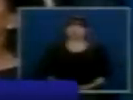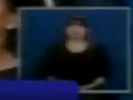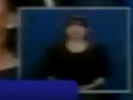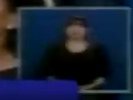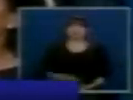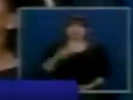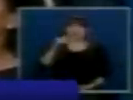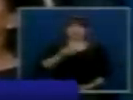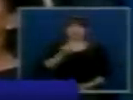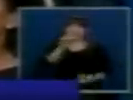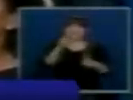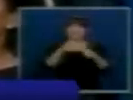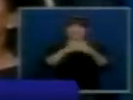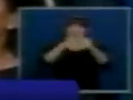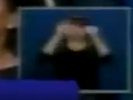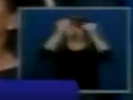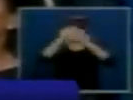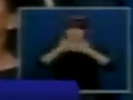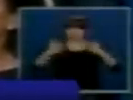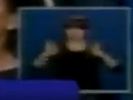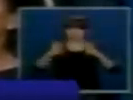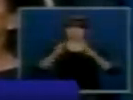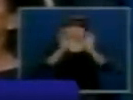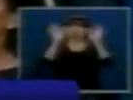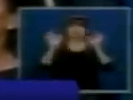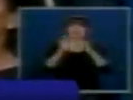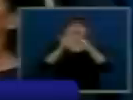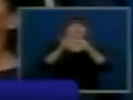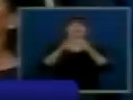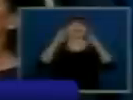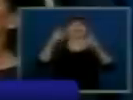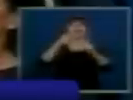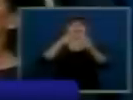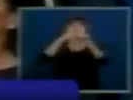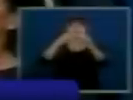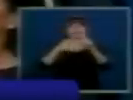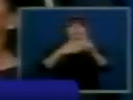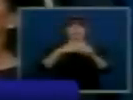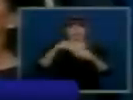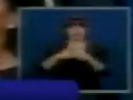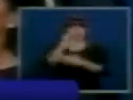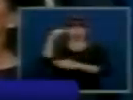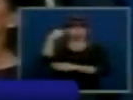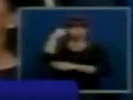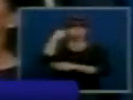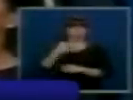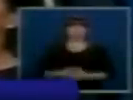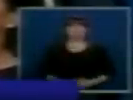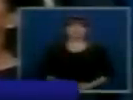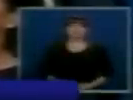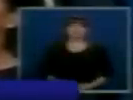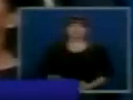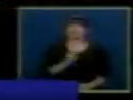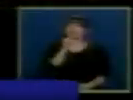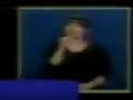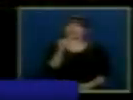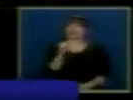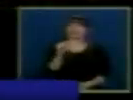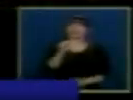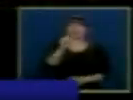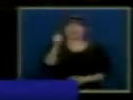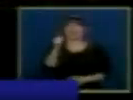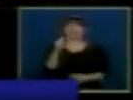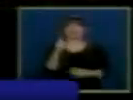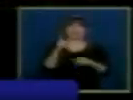Esta es una primera rendición de cuentas en el marco del gran objetivo que inspira esta nueva administración, que no es otro, ni podría